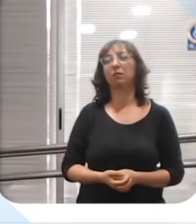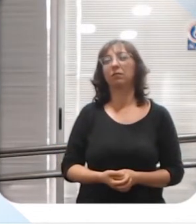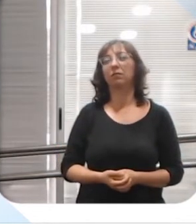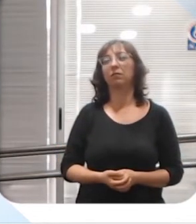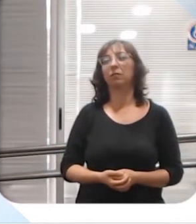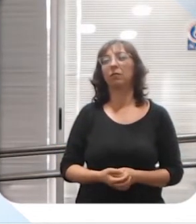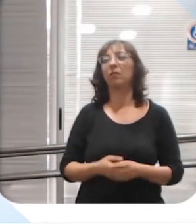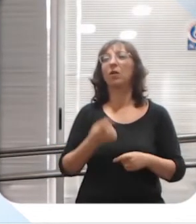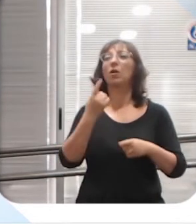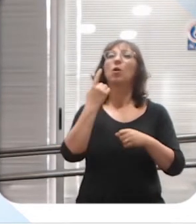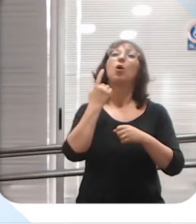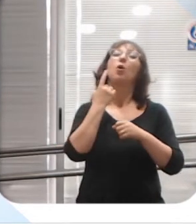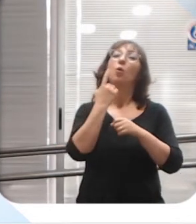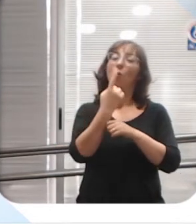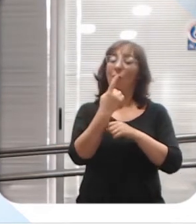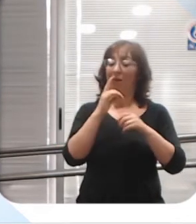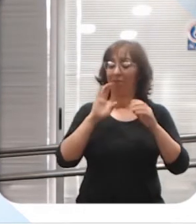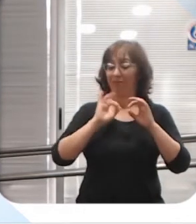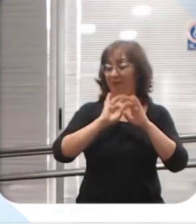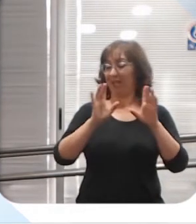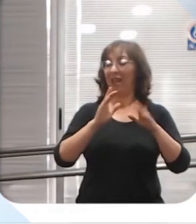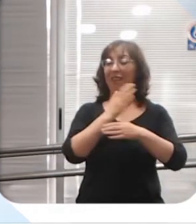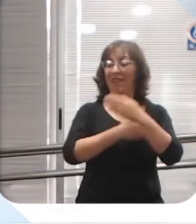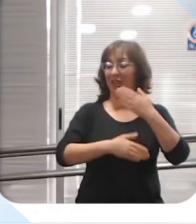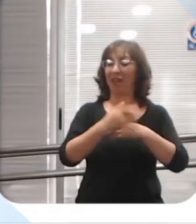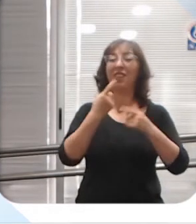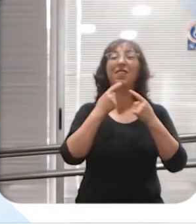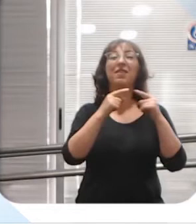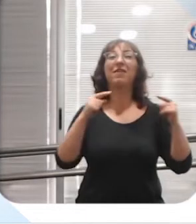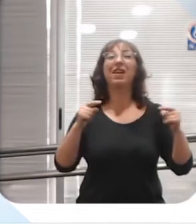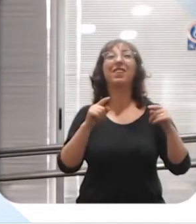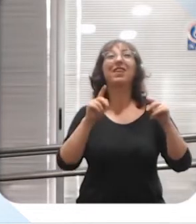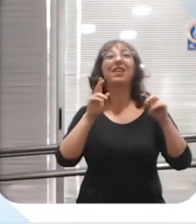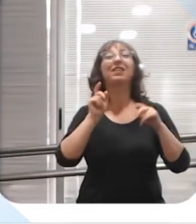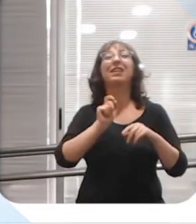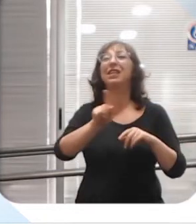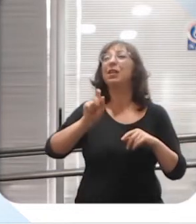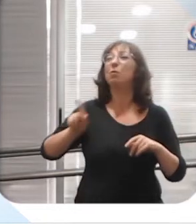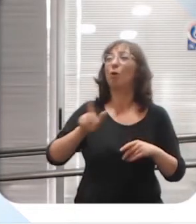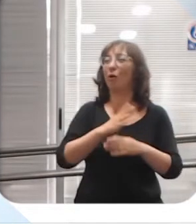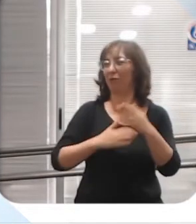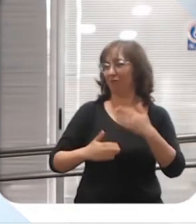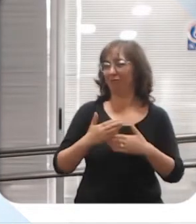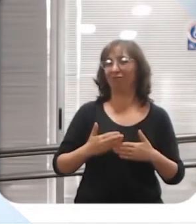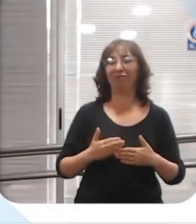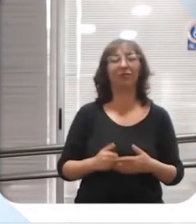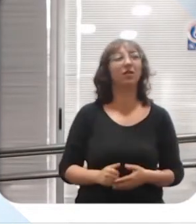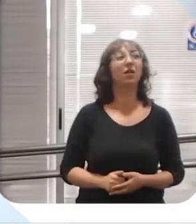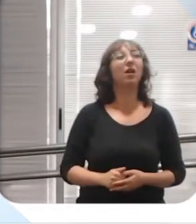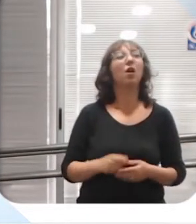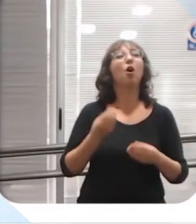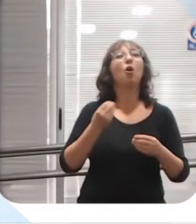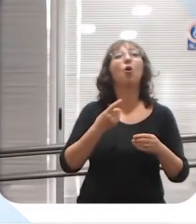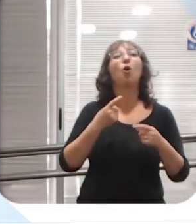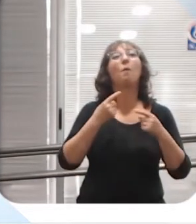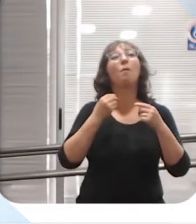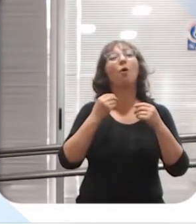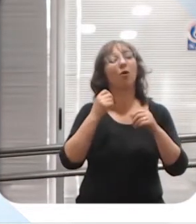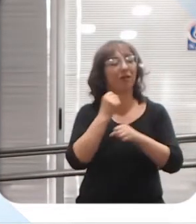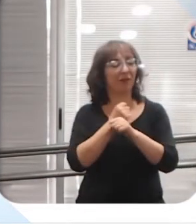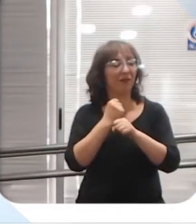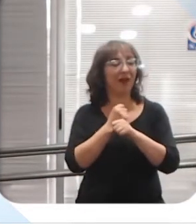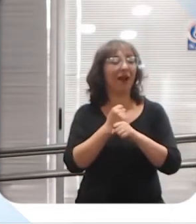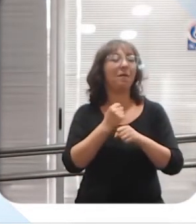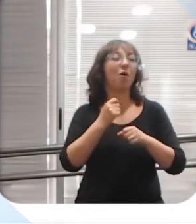Por un lado, claramente con el tipo de discapacidad, con los diferentes tipos de discapacidad. Como nosotros trabajamos sobre todo con